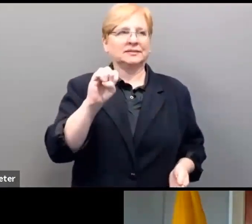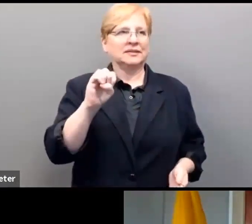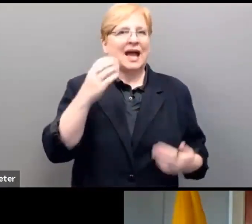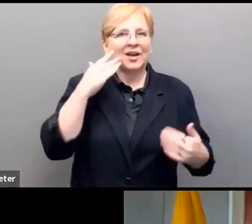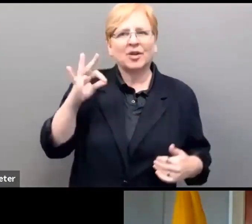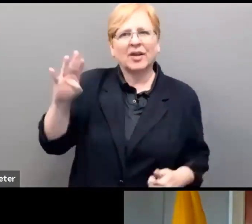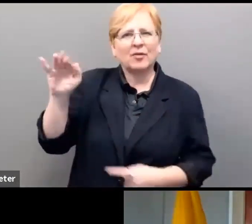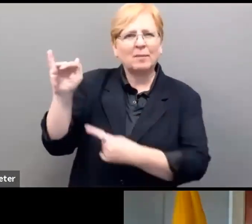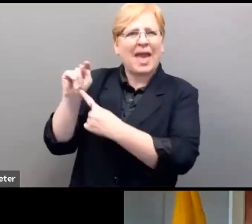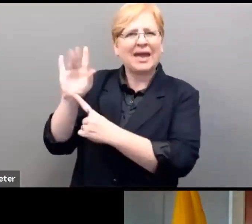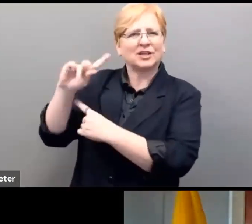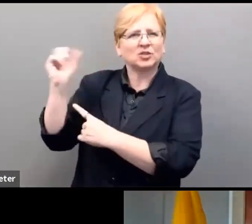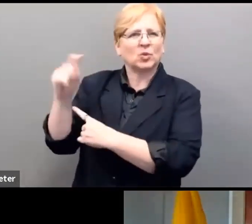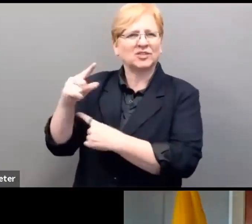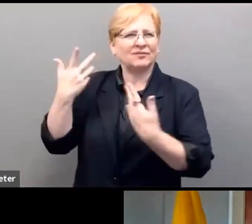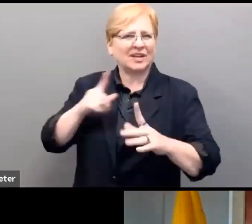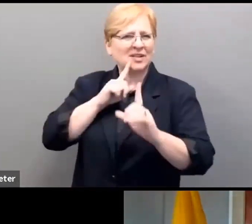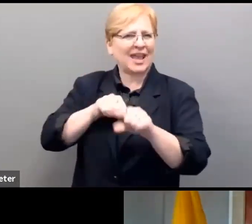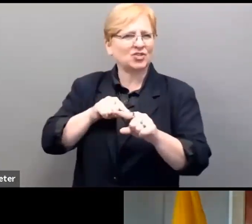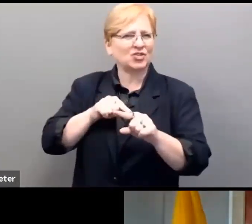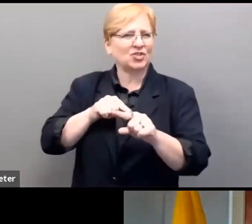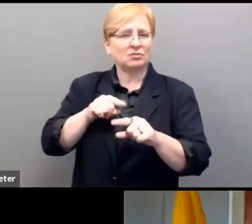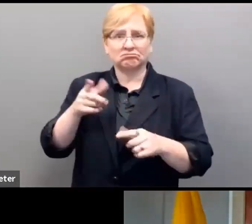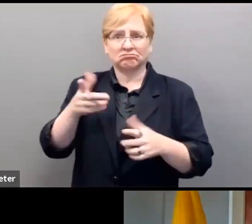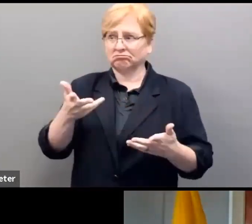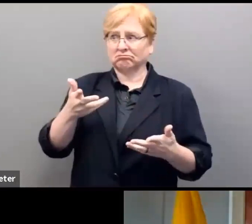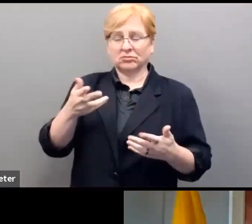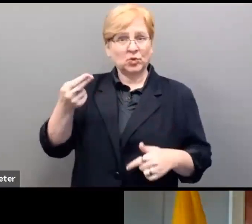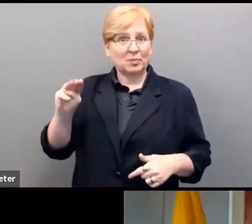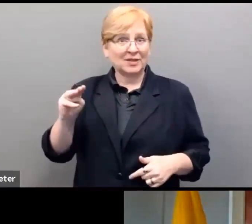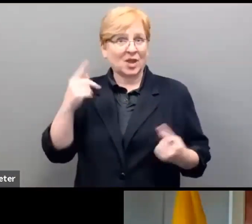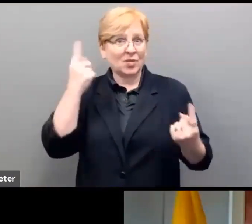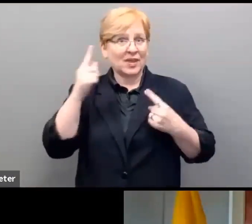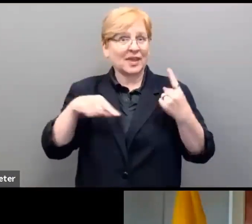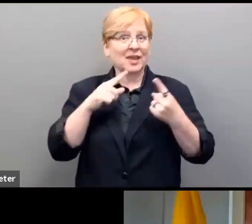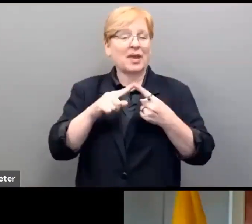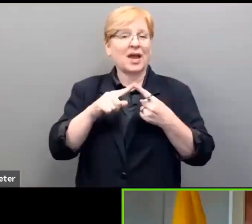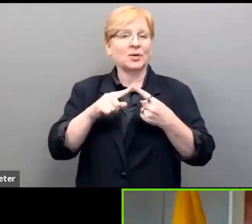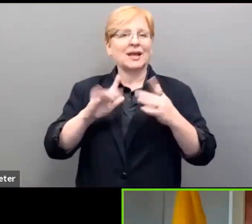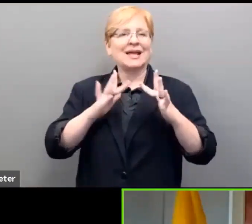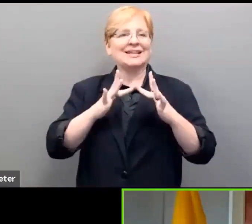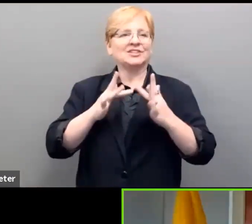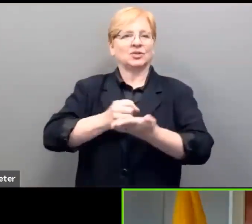Gracias, Nora. Gracias, gobernadora. Gracias, doctor Grace. Yo no sé si la pregunta de Matt que yo iba a preguntar se contestó, que era si el Estado